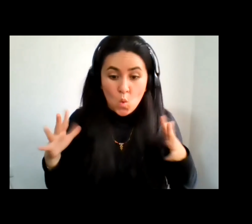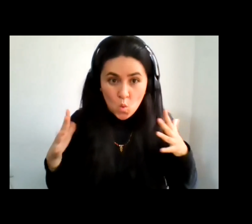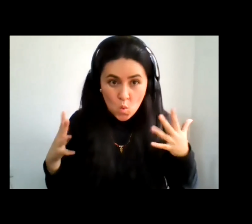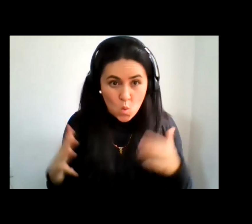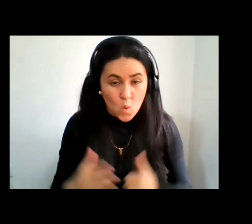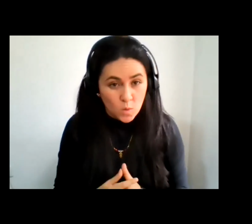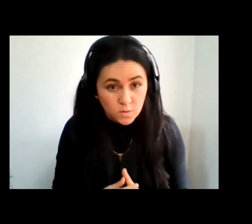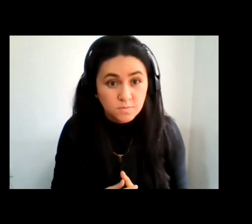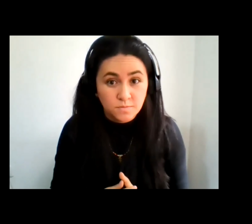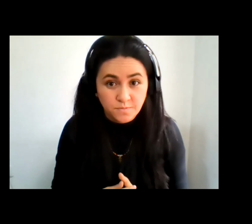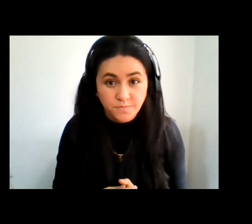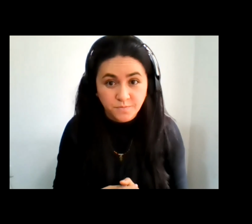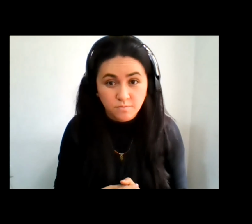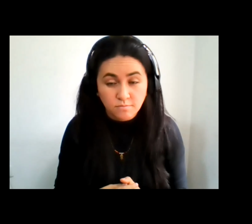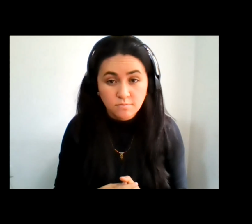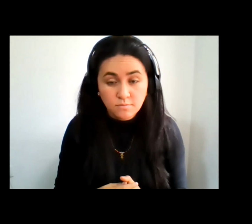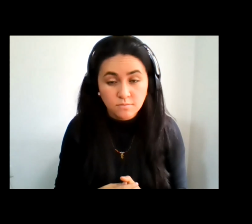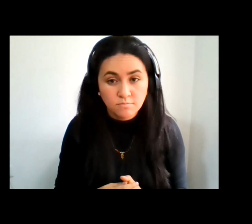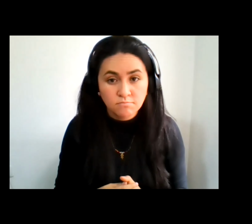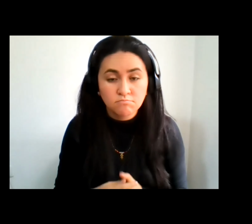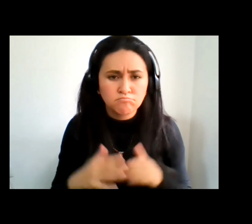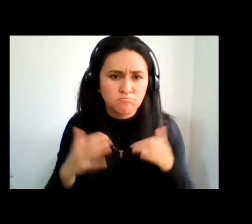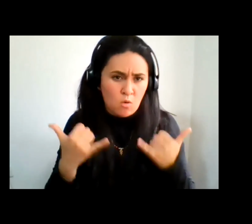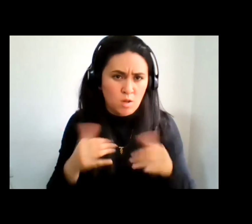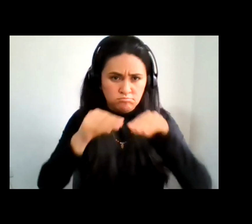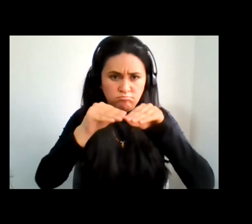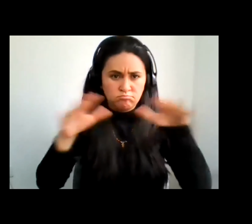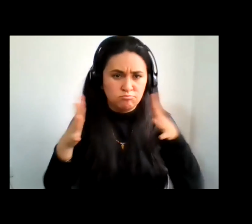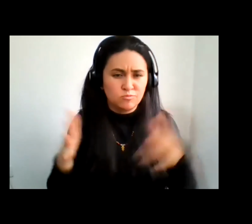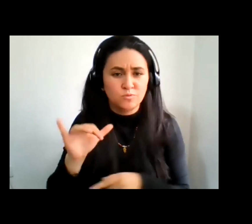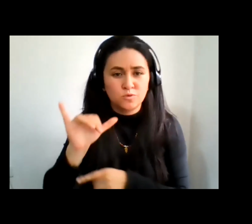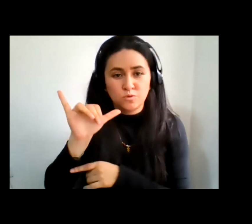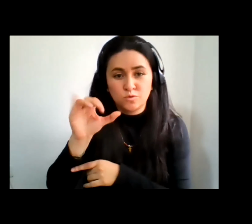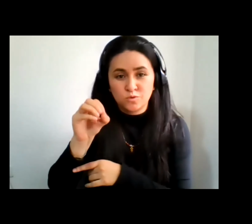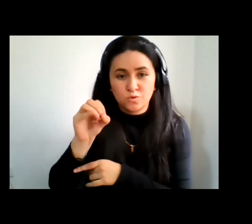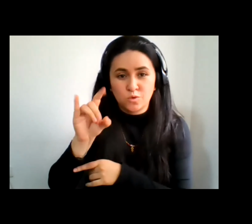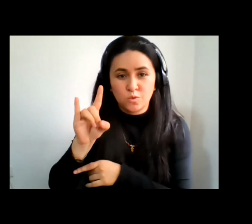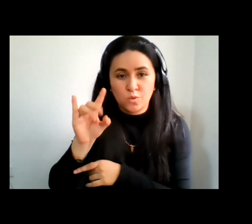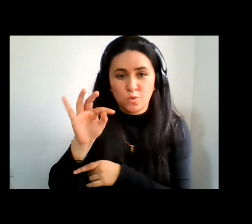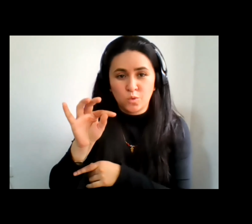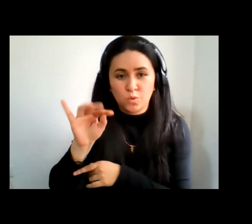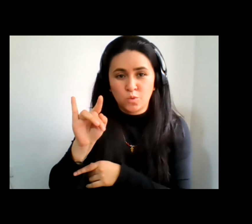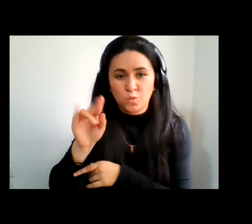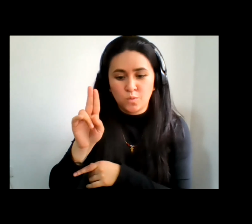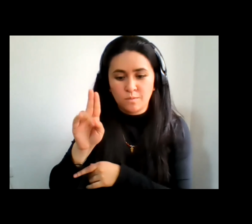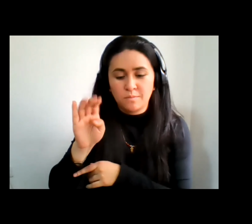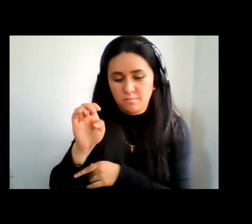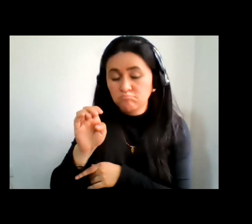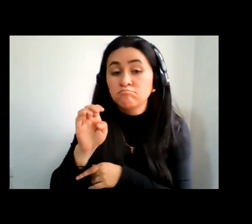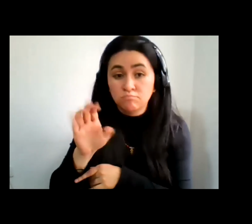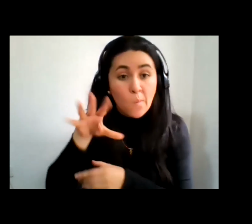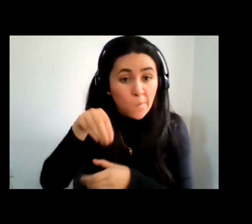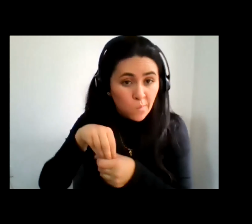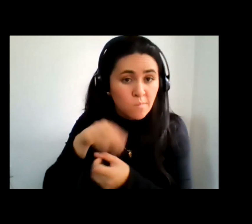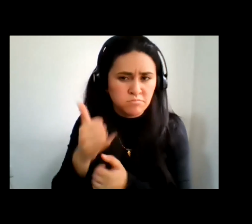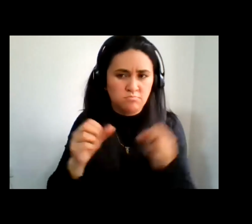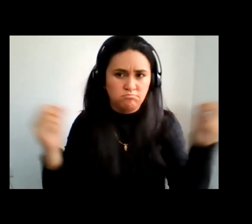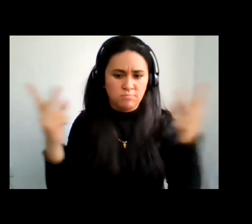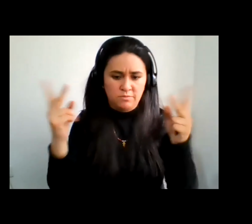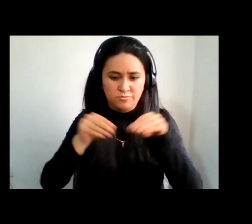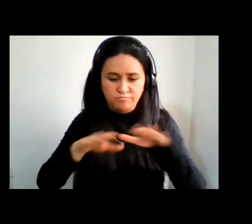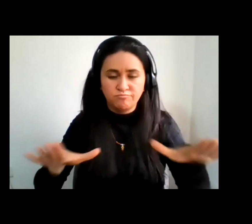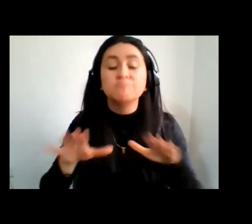Y la sesión estará en YouTube y será presentada en vivo en YouTube también. Tenemos algunas preguntas